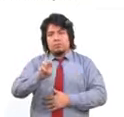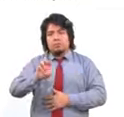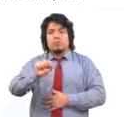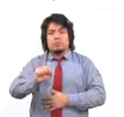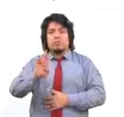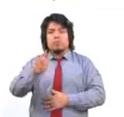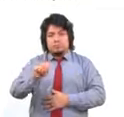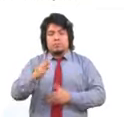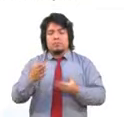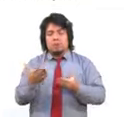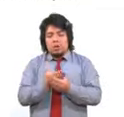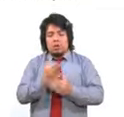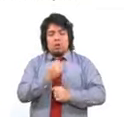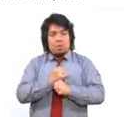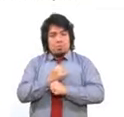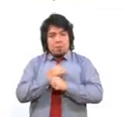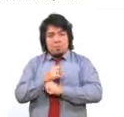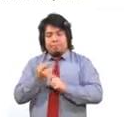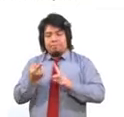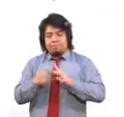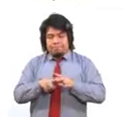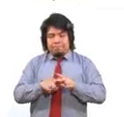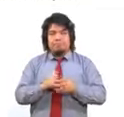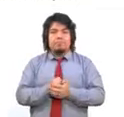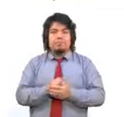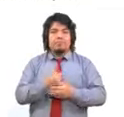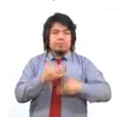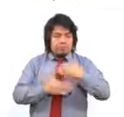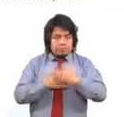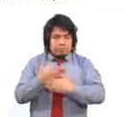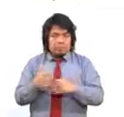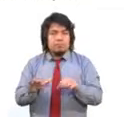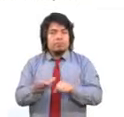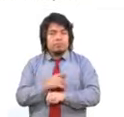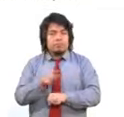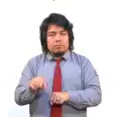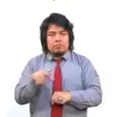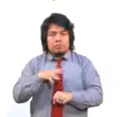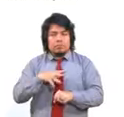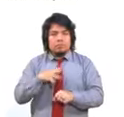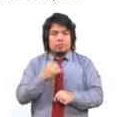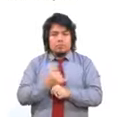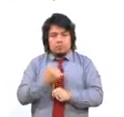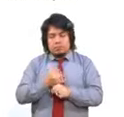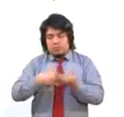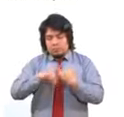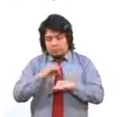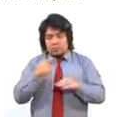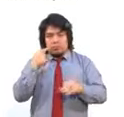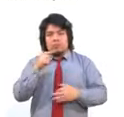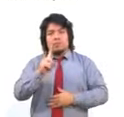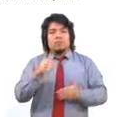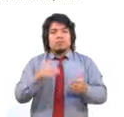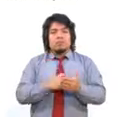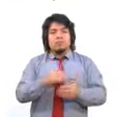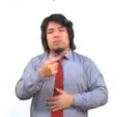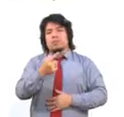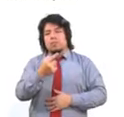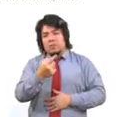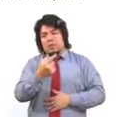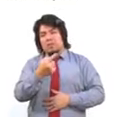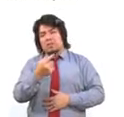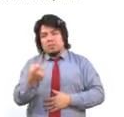12.369 carpetas de investigación, se han tramitado en toda la estrategia 1.163